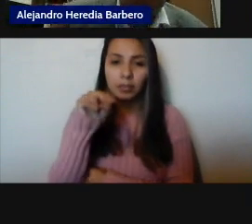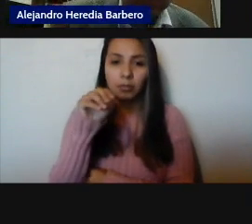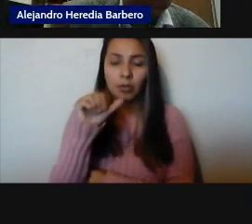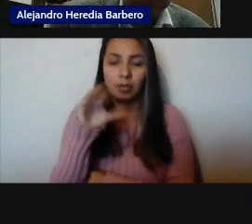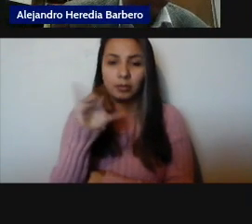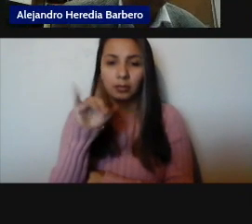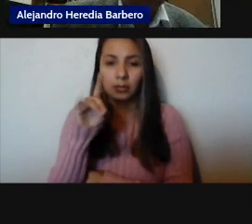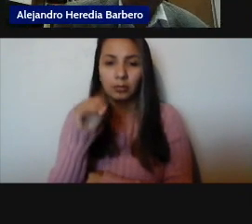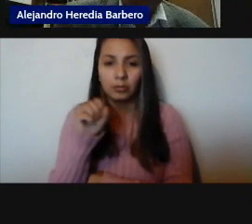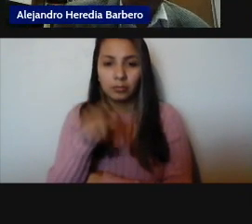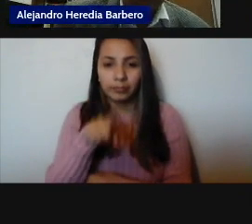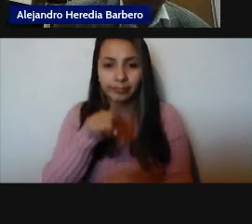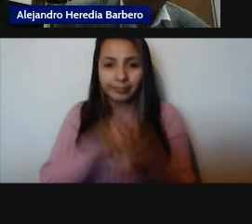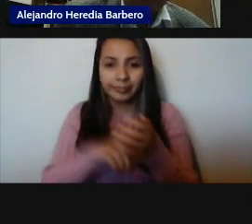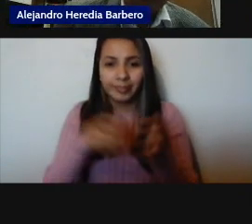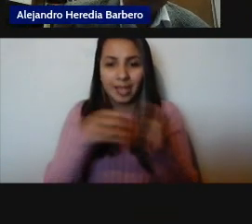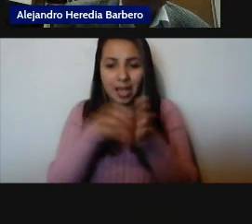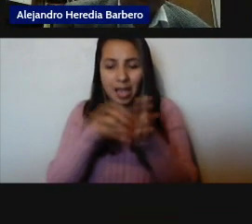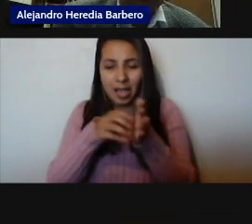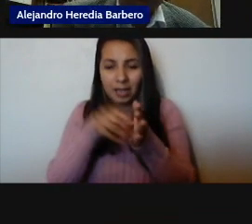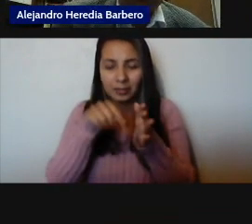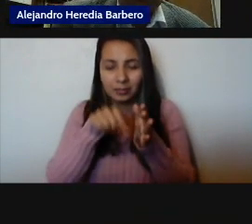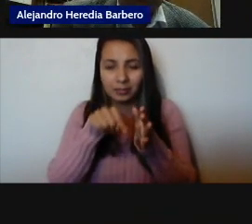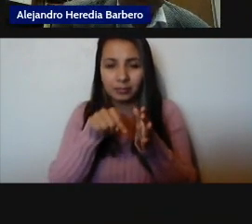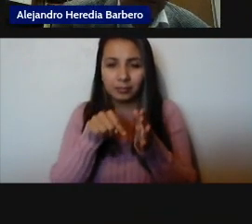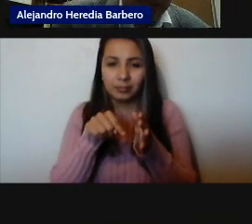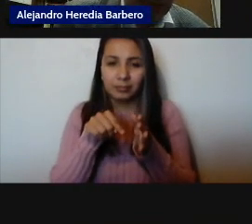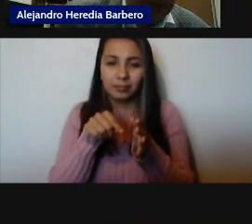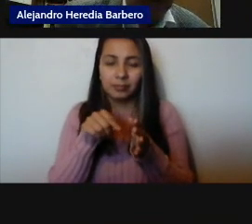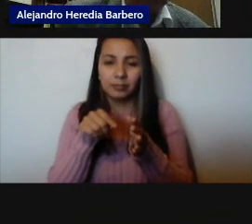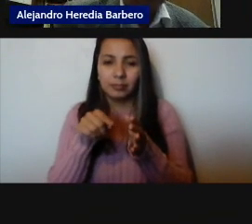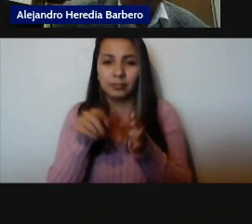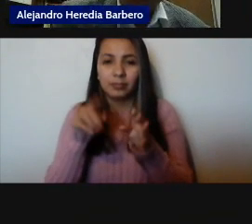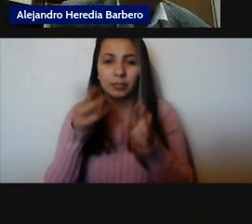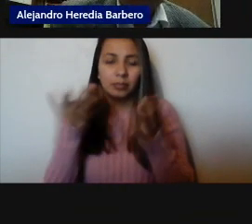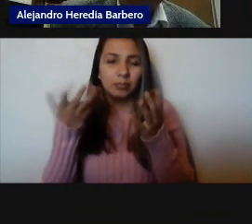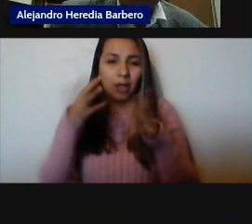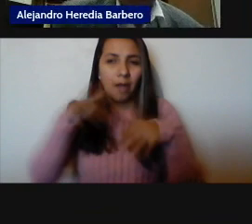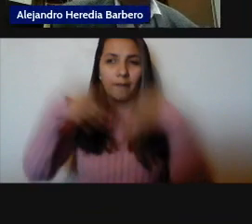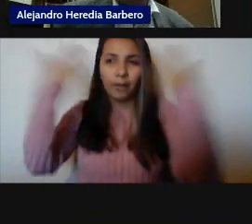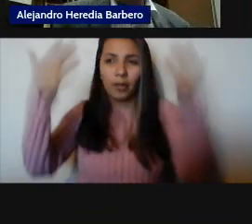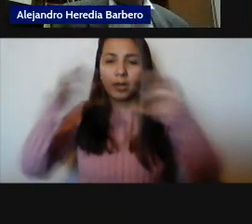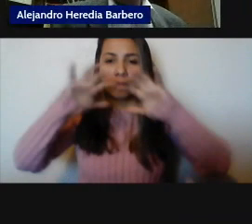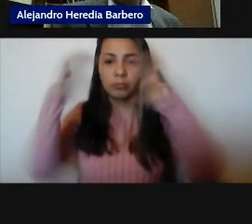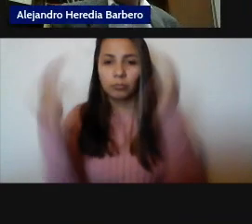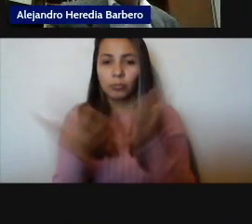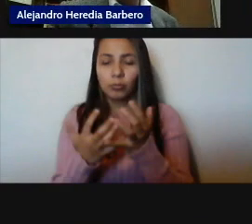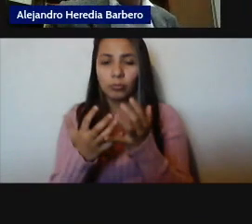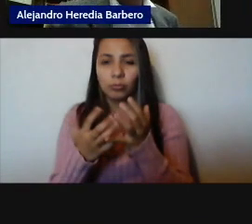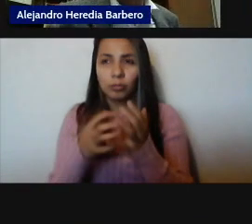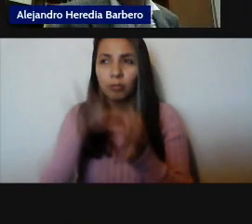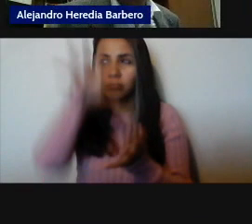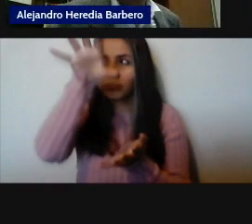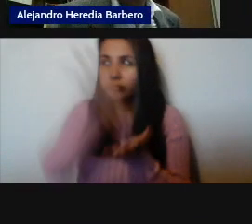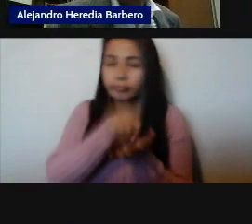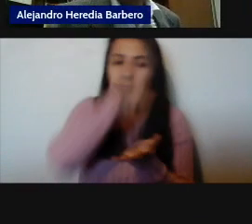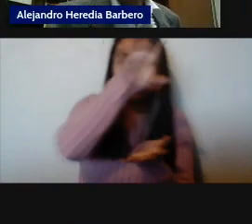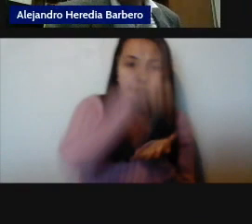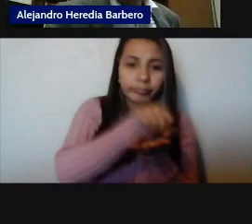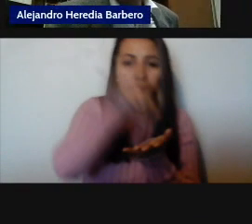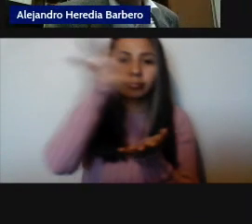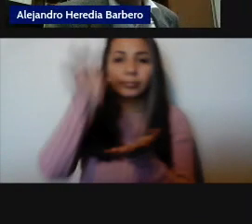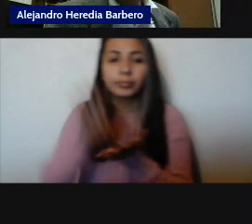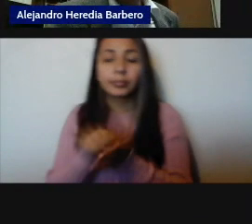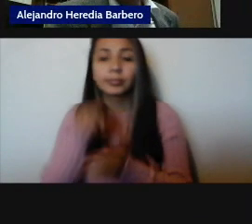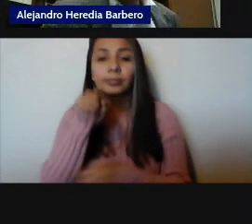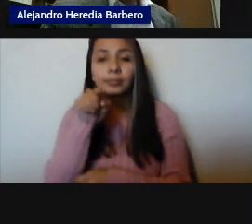cantidad de aminoácidos que están encerrados en estas pequeñas cajas viajeras de nuestro sistema solar.